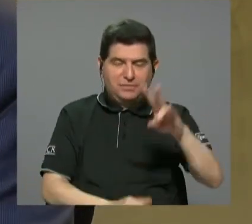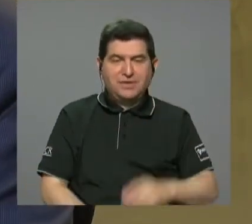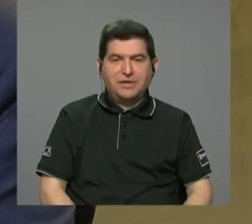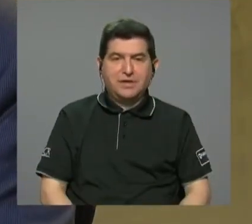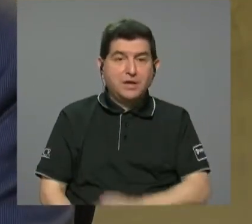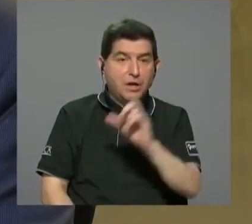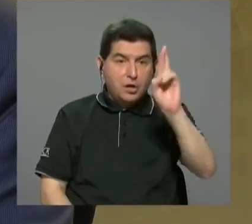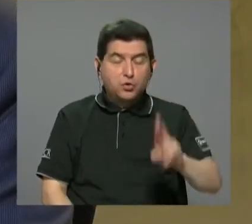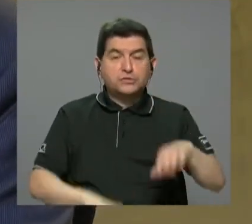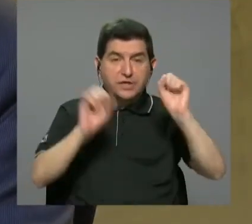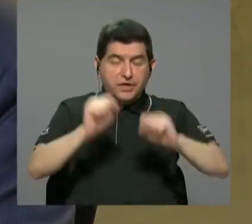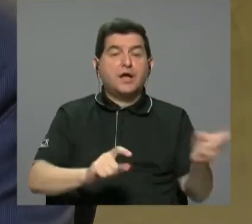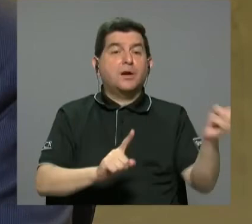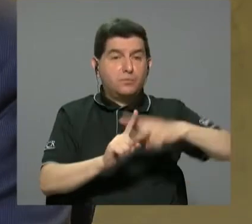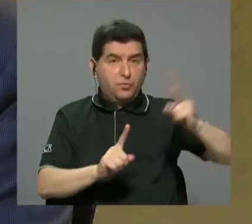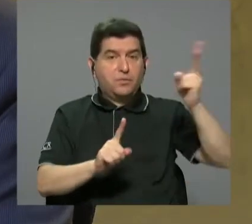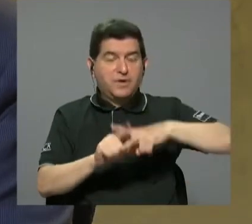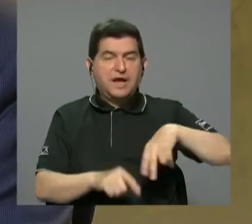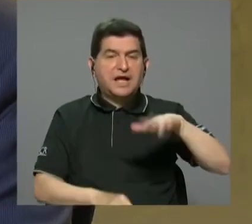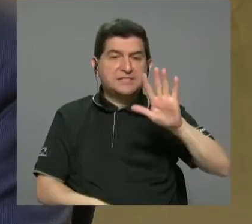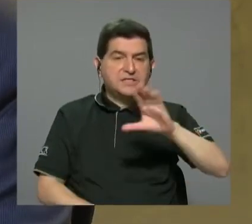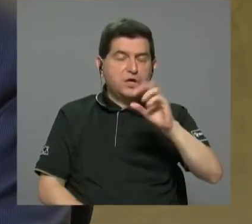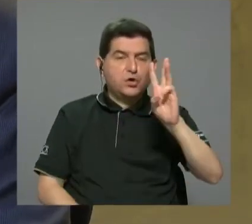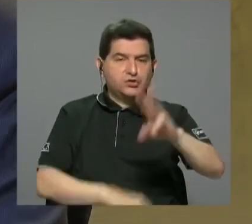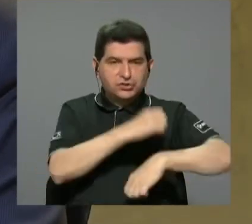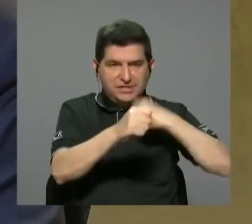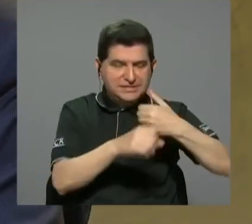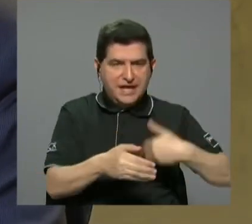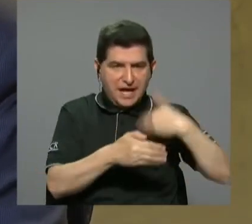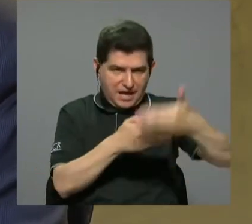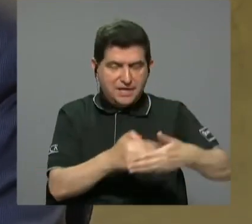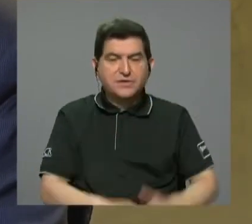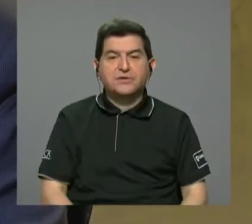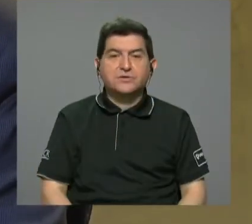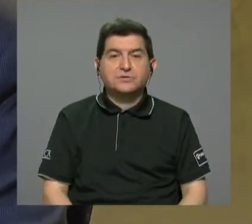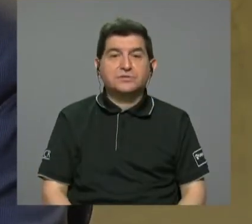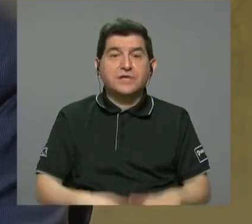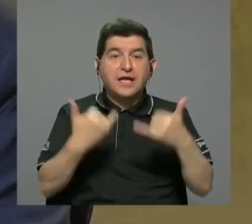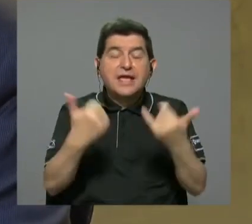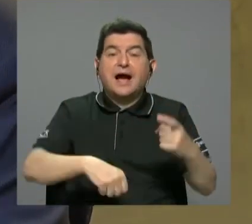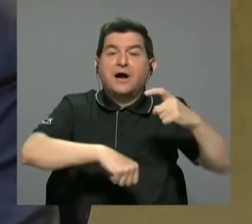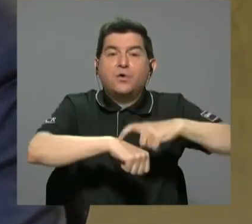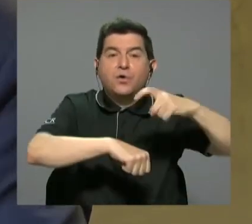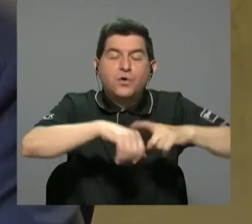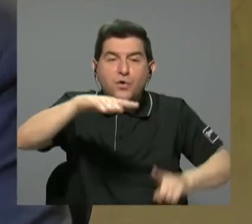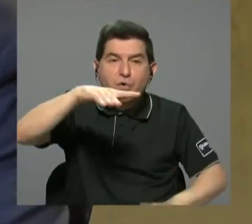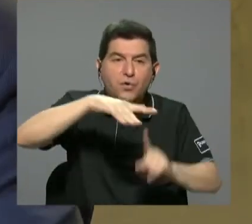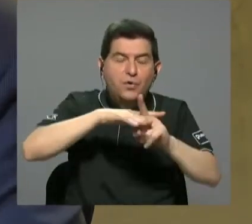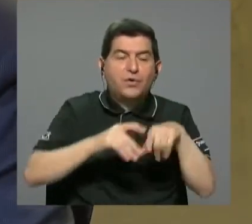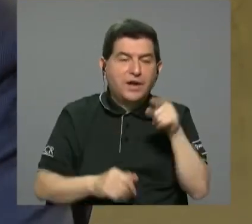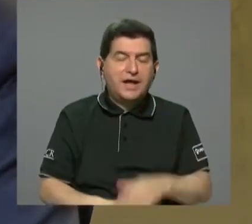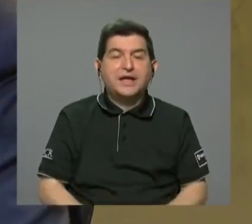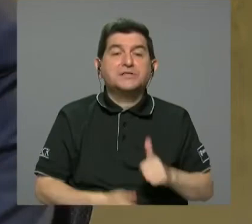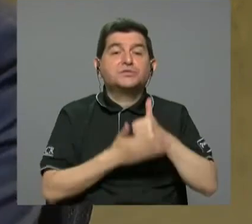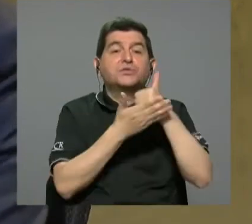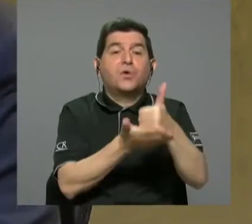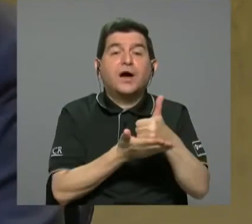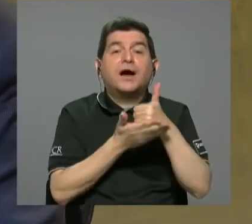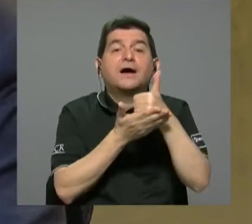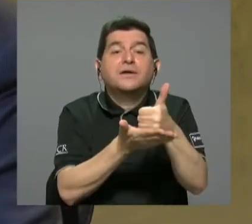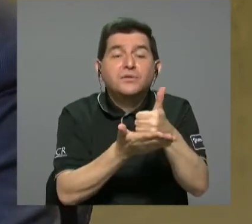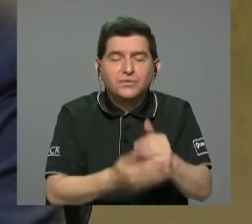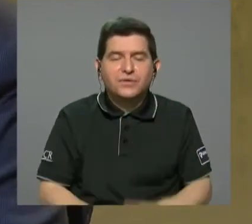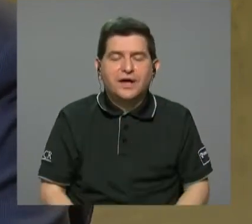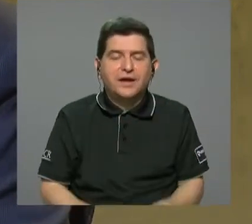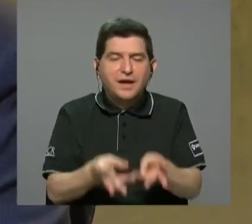se pudo empezar a implementar 5 o 6 años después, y nos agarra este momento en que esa provisión ayuda mucho